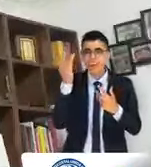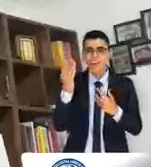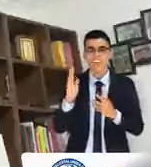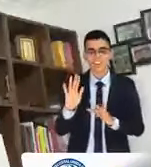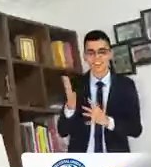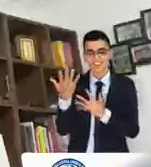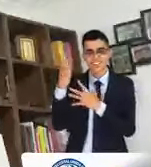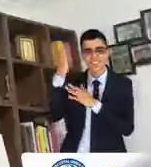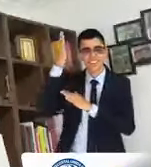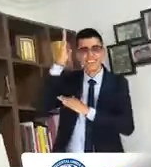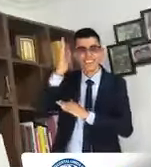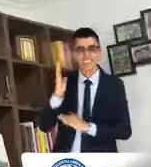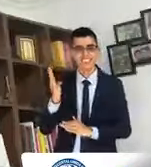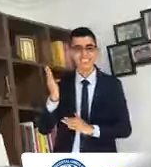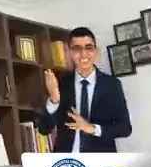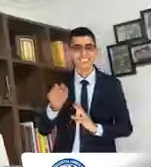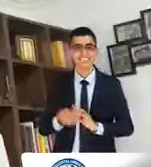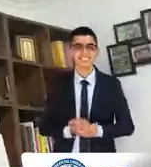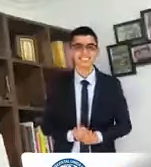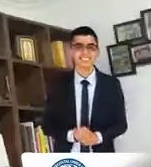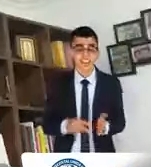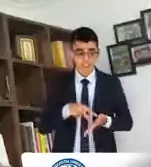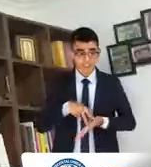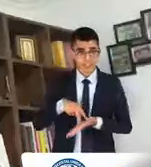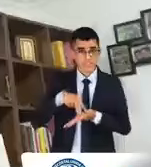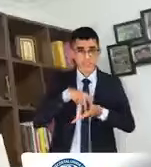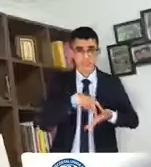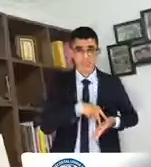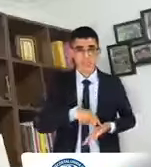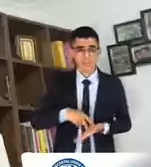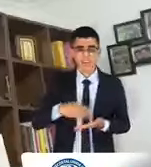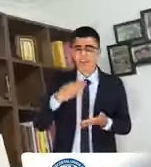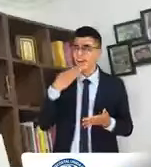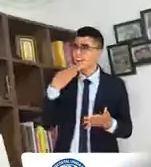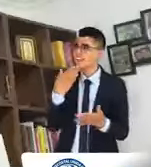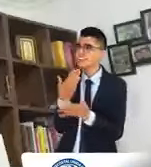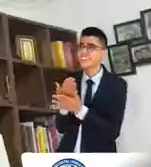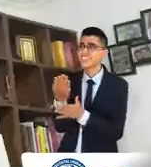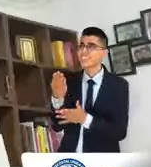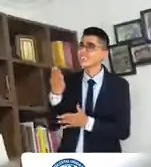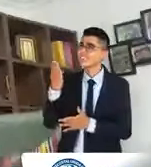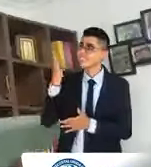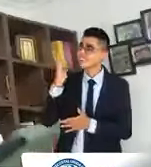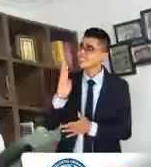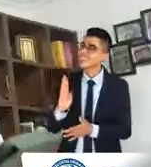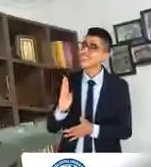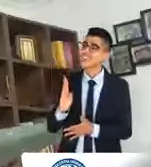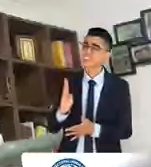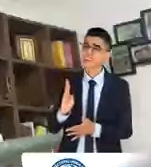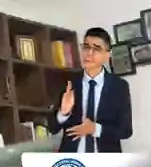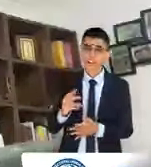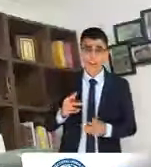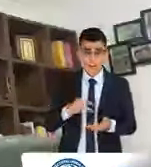Dios. Noé estaba agradecido, estaba vivo. Todo era destrucción, pero él estaba